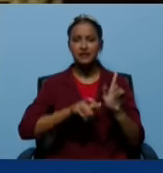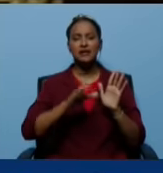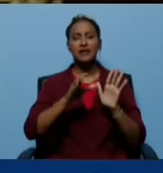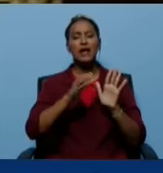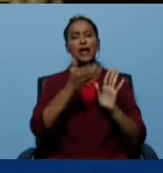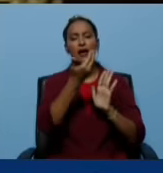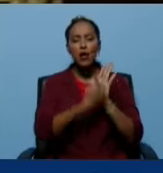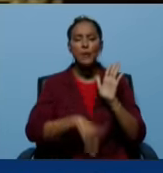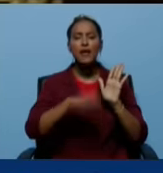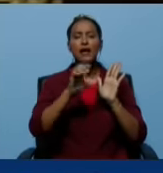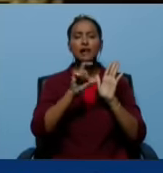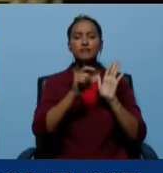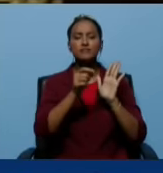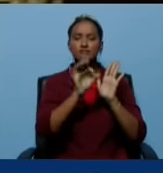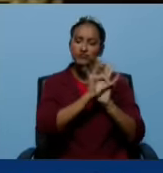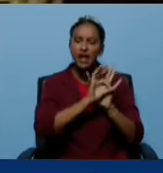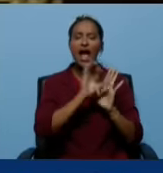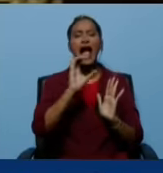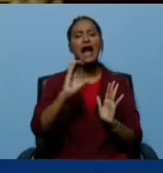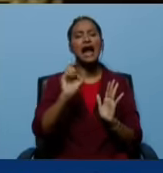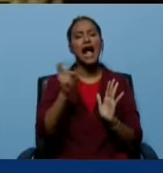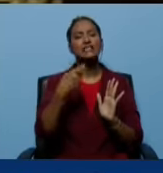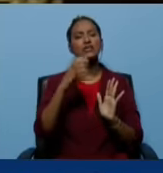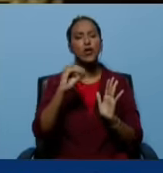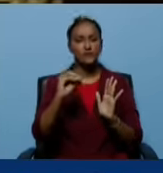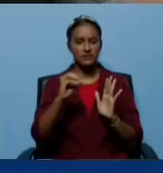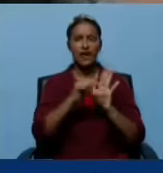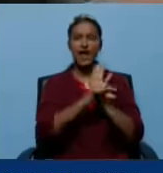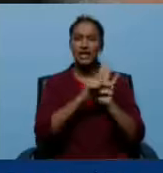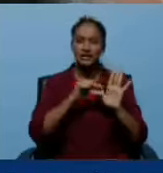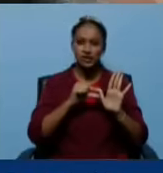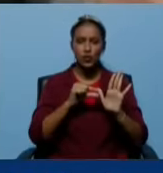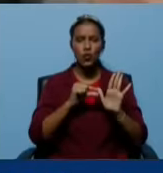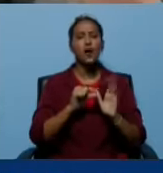de Venezuela, según lo previsto en el artículo